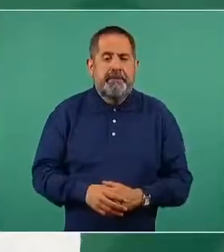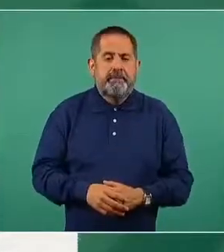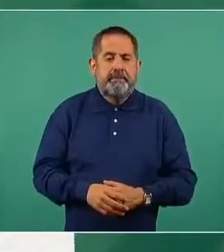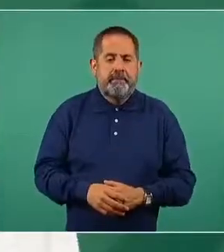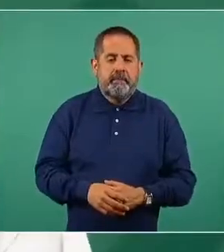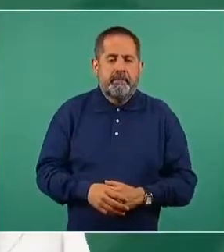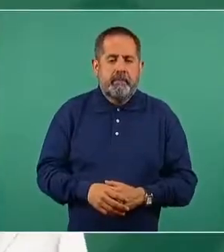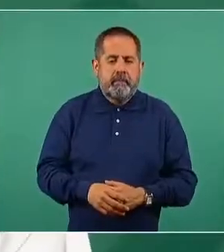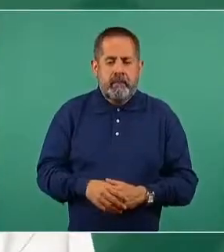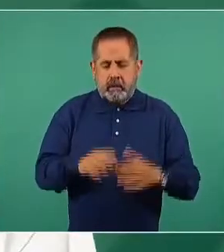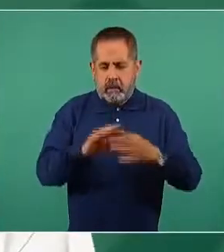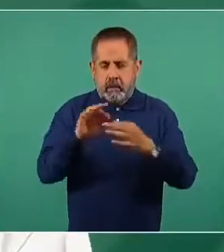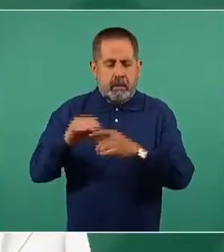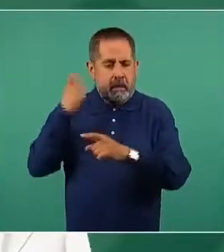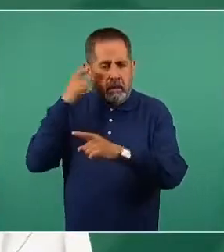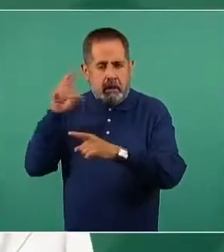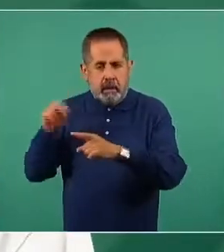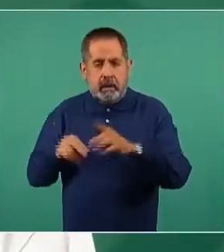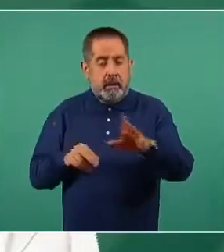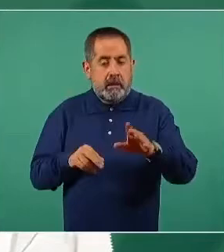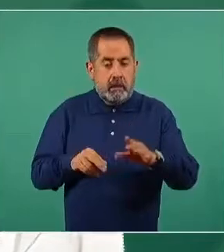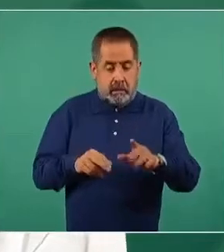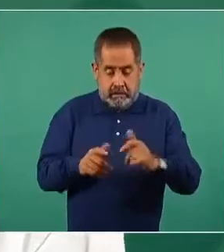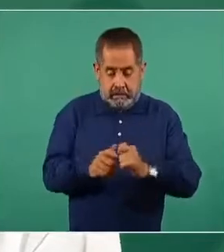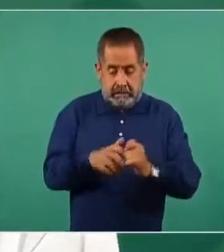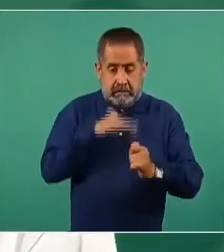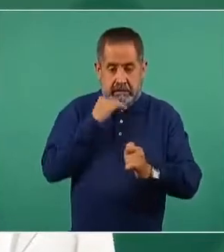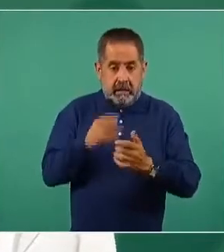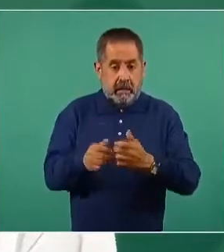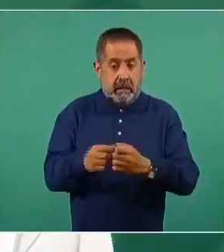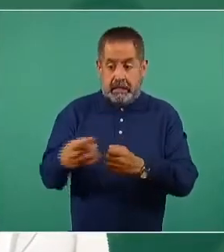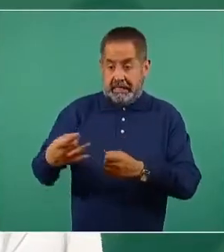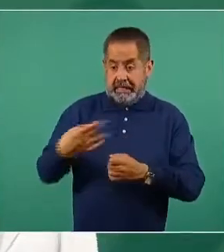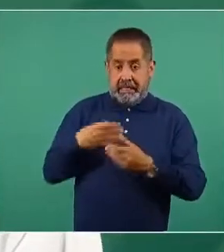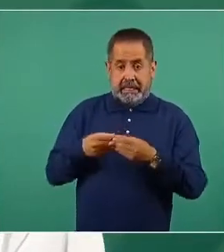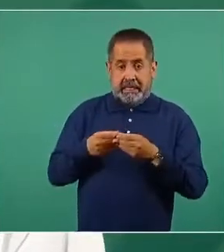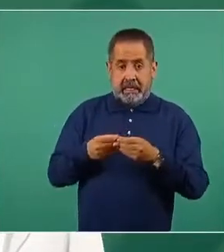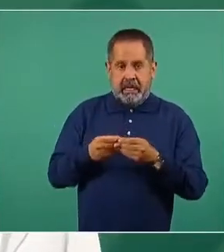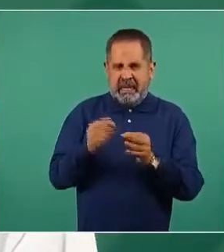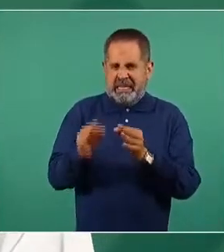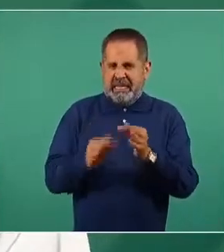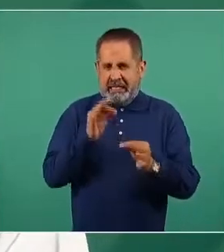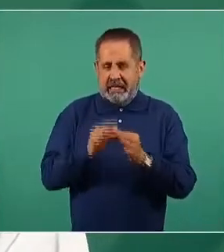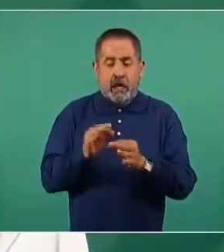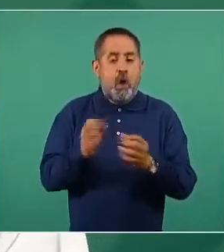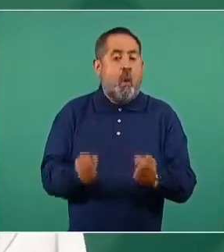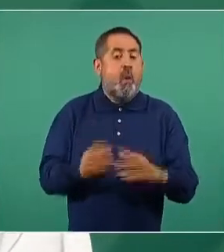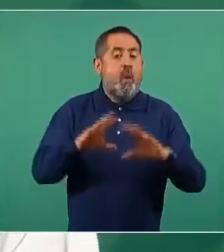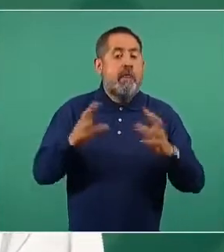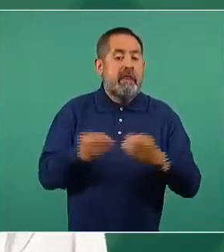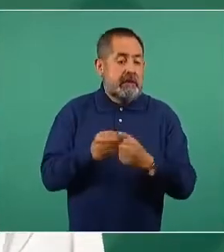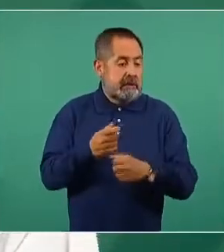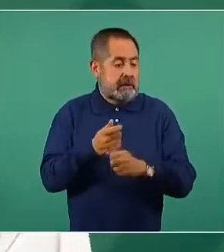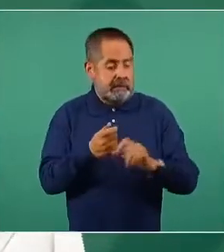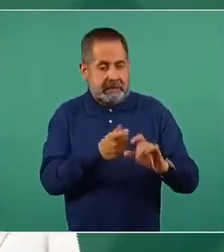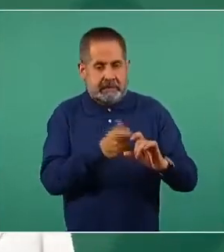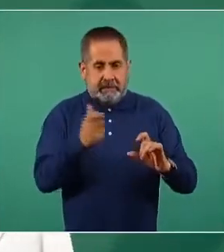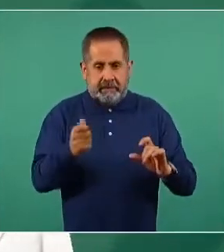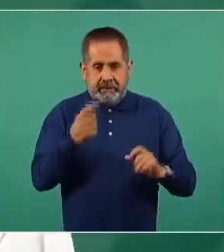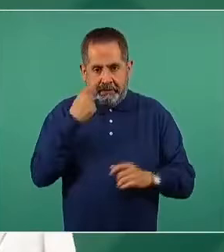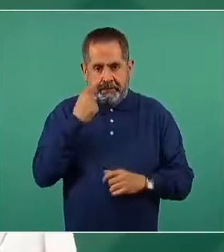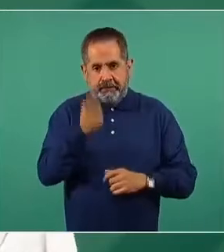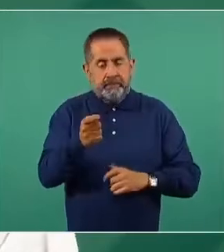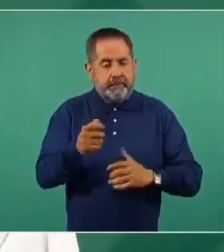Ahorita me vuelve a decir la Quintana Roo, perdón, me distraje porque precisamente me estaban mandando una precisión sobre la cantidad de dosis. Hasta el